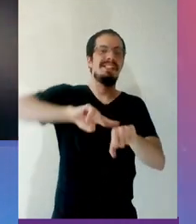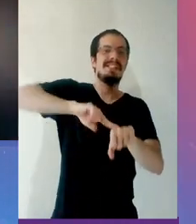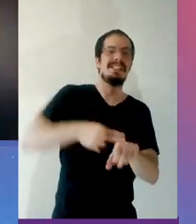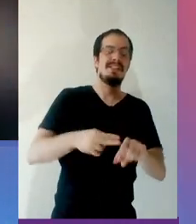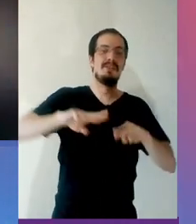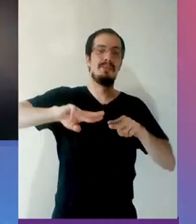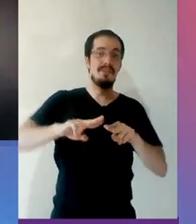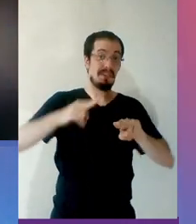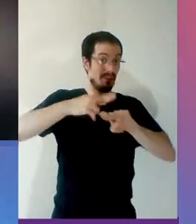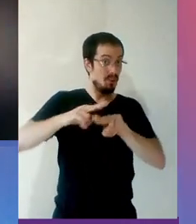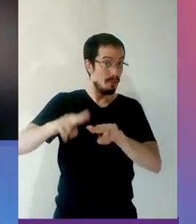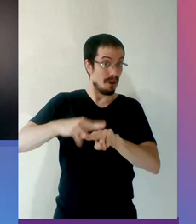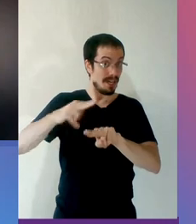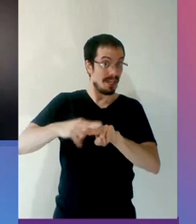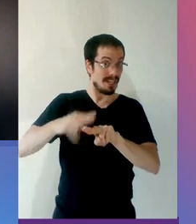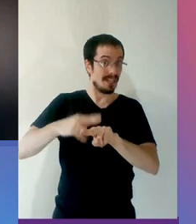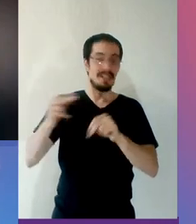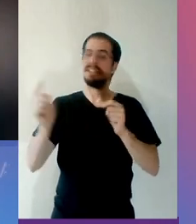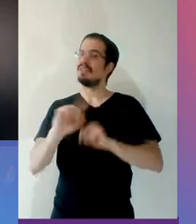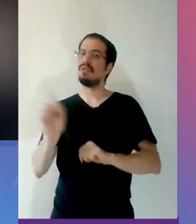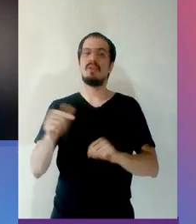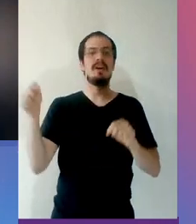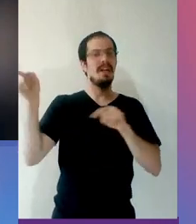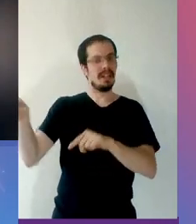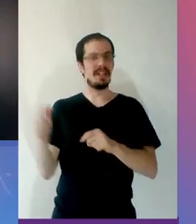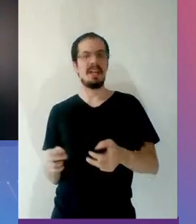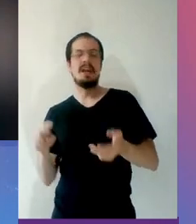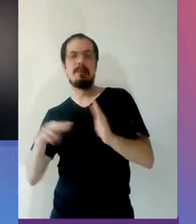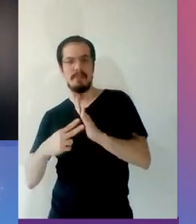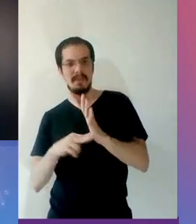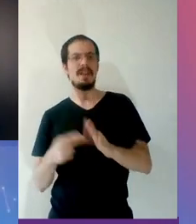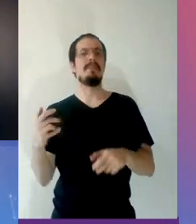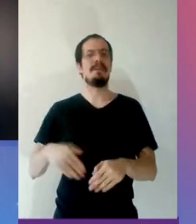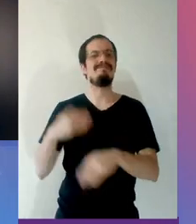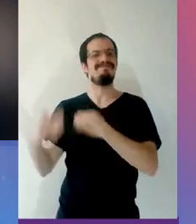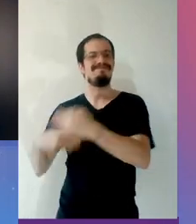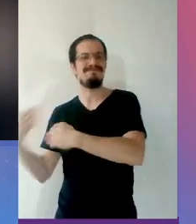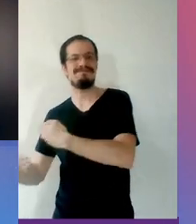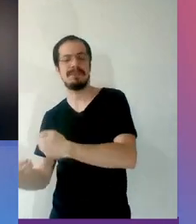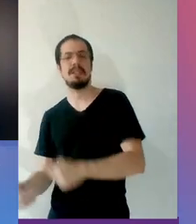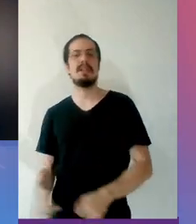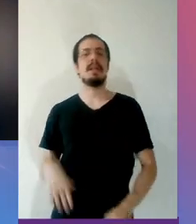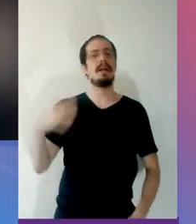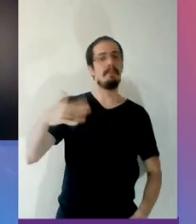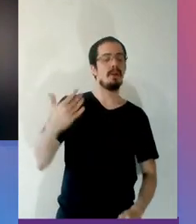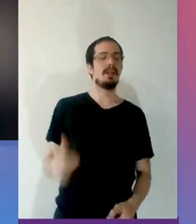mal organizado y va a ir dando tumbos. Entonces, el punto es que esa carta la tengo que organizar